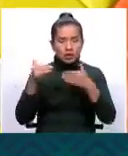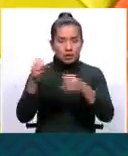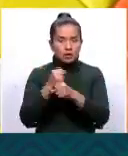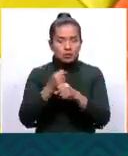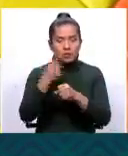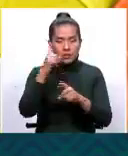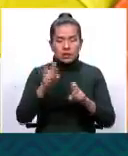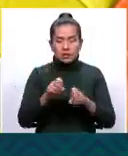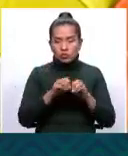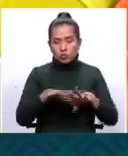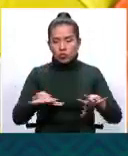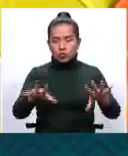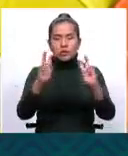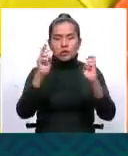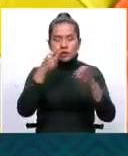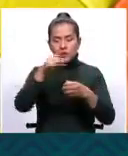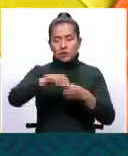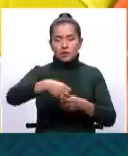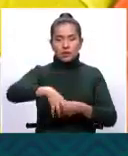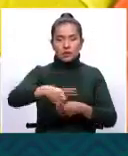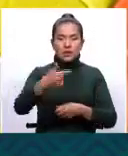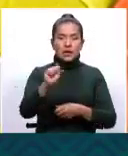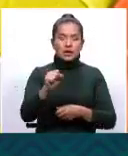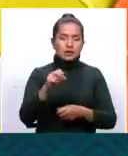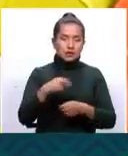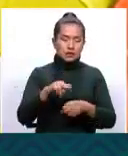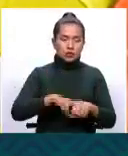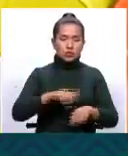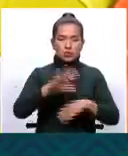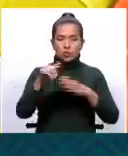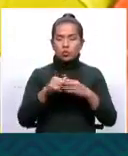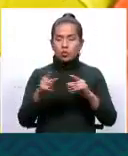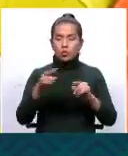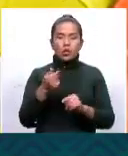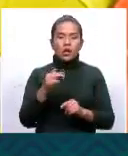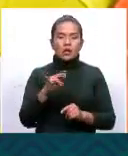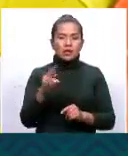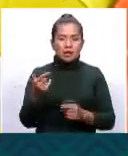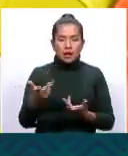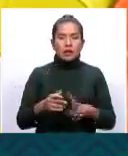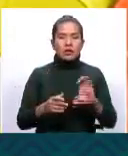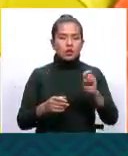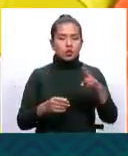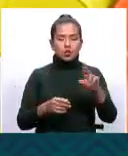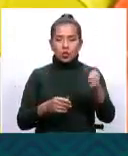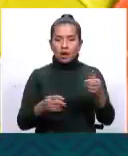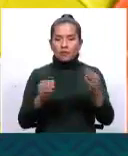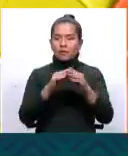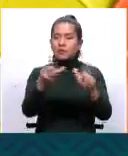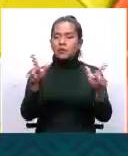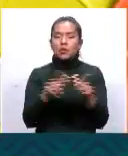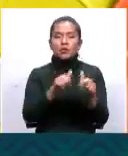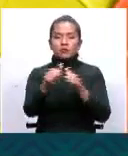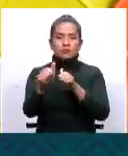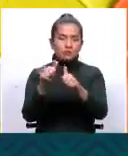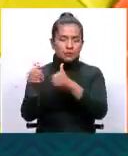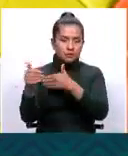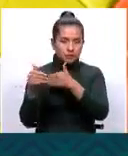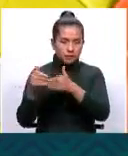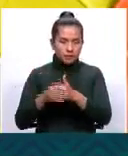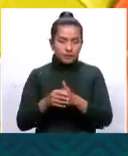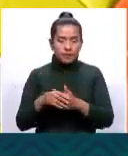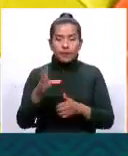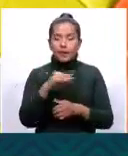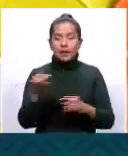la distribución de gas natural en las localidades de Guarina, de Chúa y en localidades aledañas. También